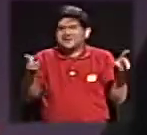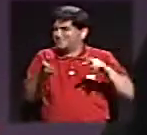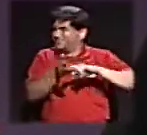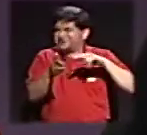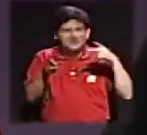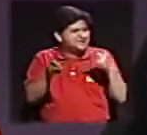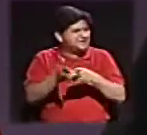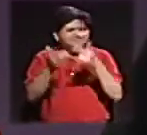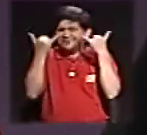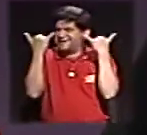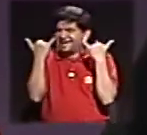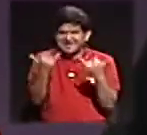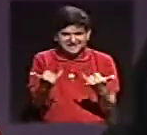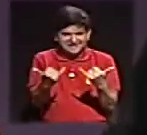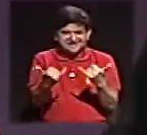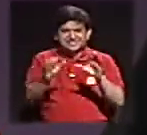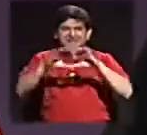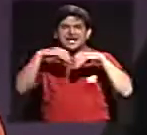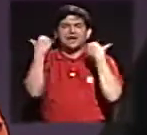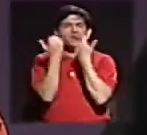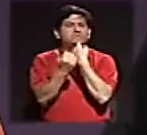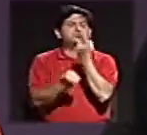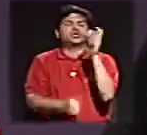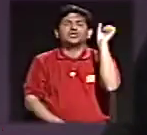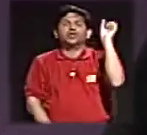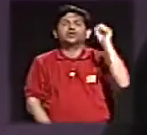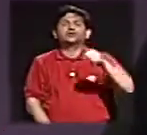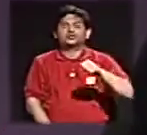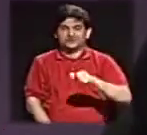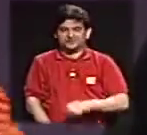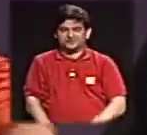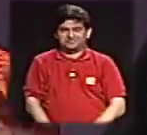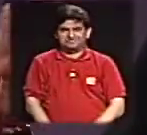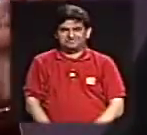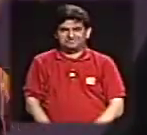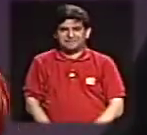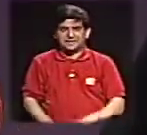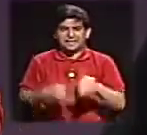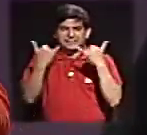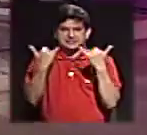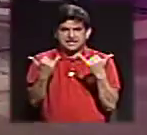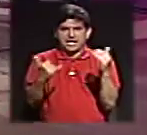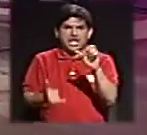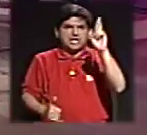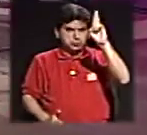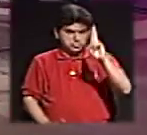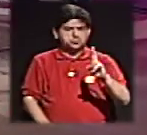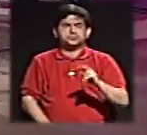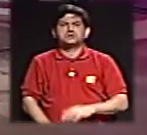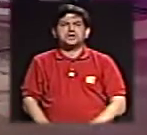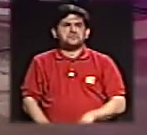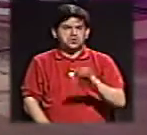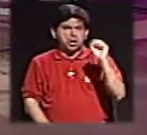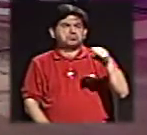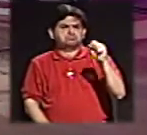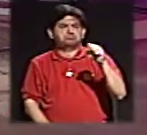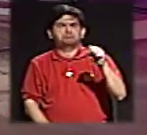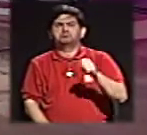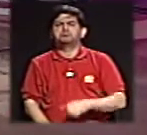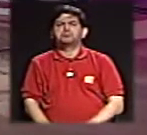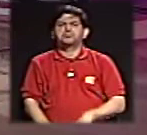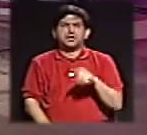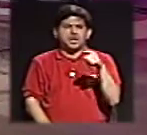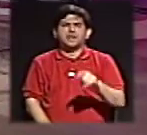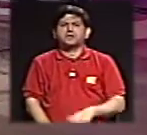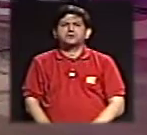quiere decir que ya la comisión dijo, sí, hasta aquí ya Costa Rica ha